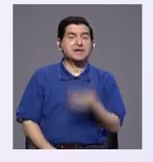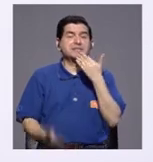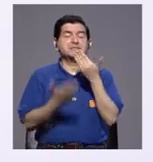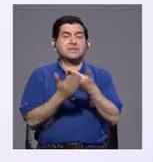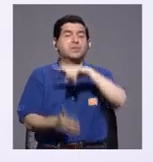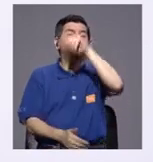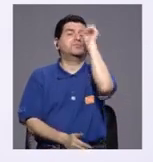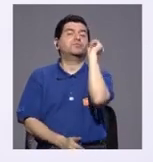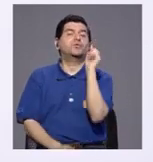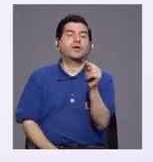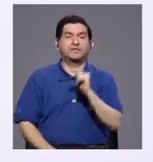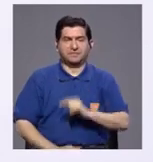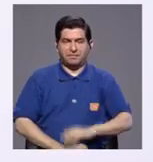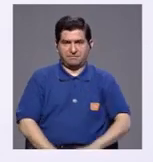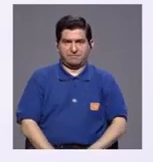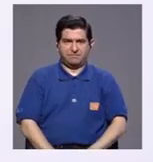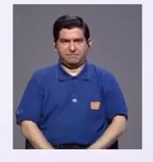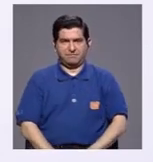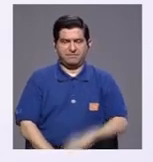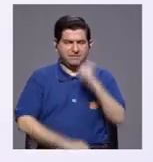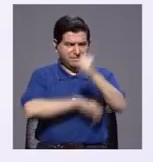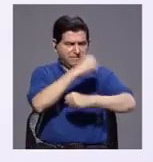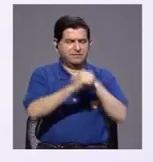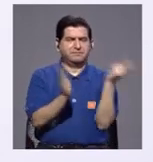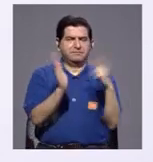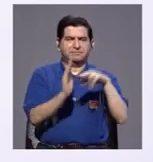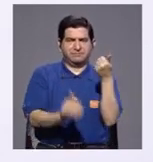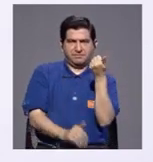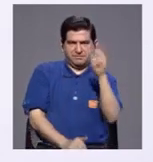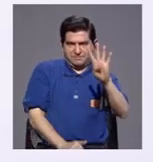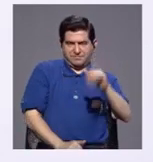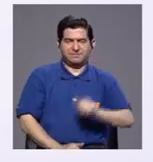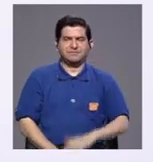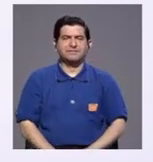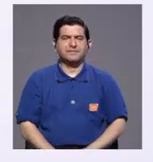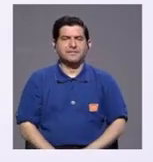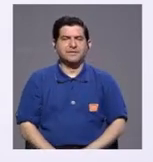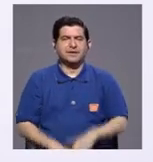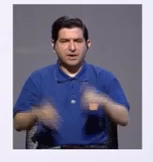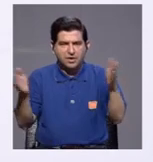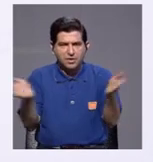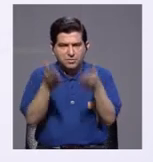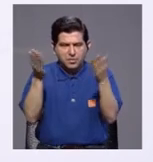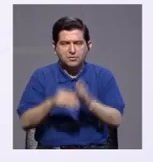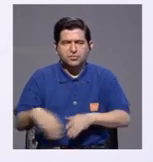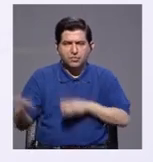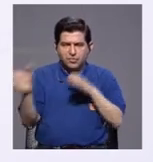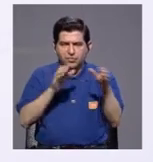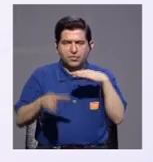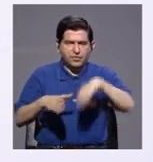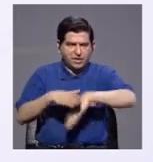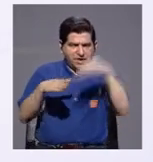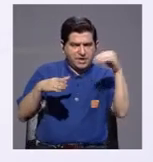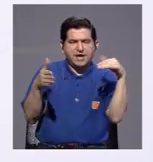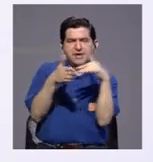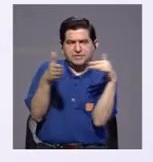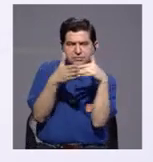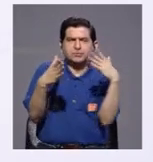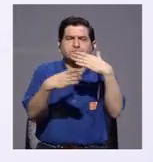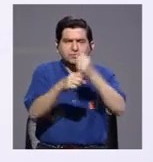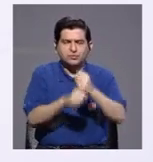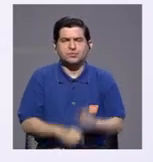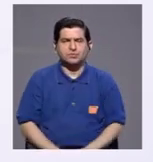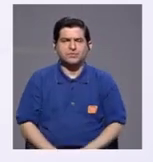buena pregunta en el año 2014 la promotora de comercio exterior hizo un estudio sobre